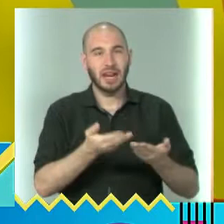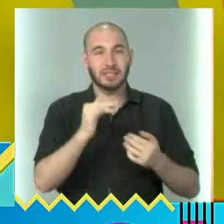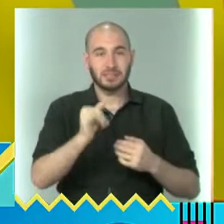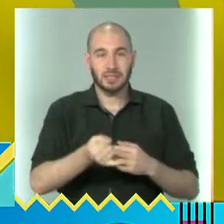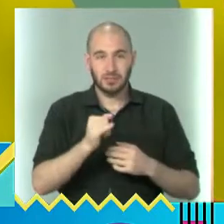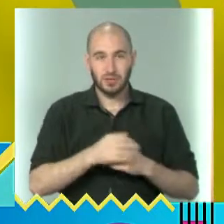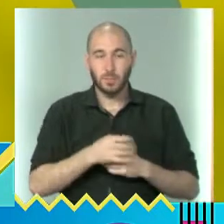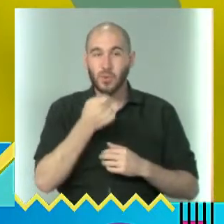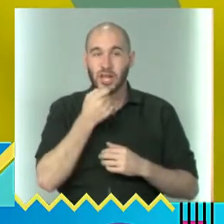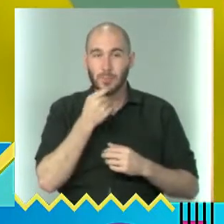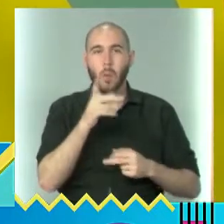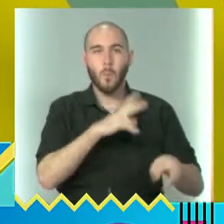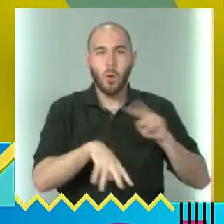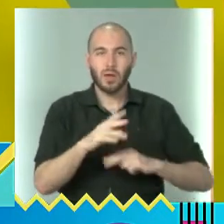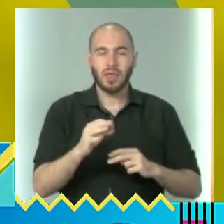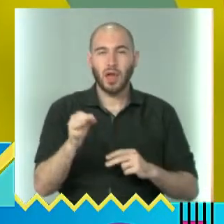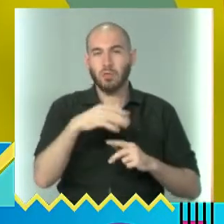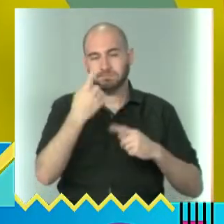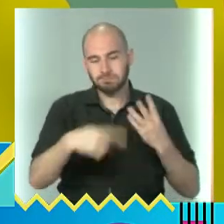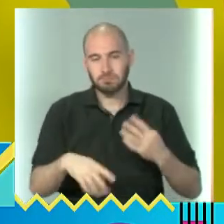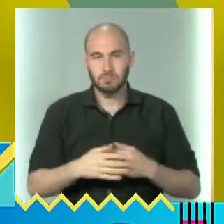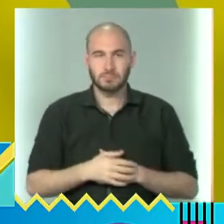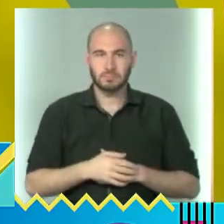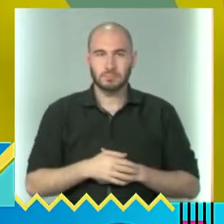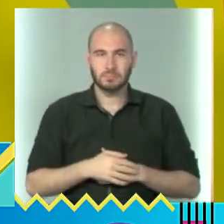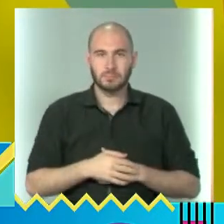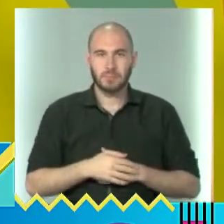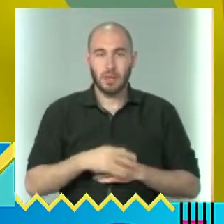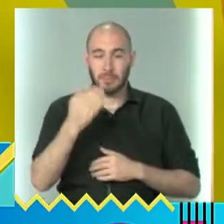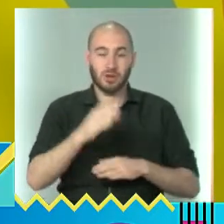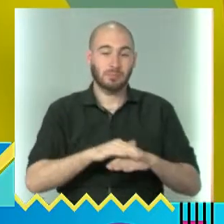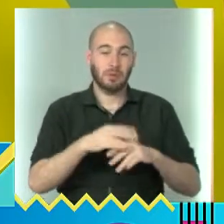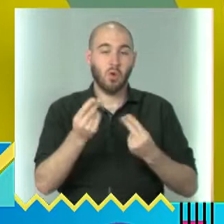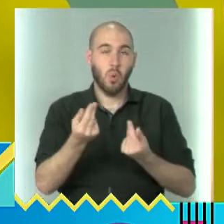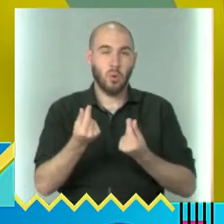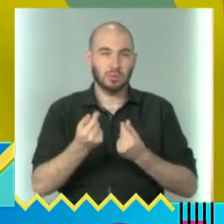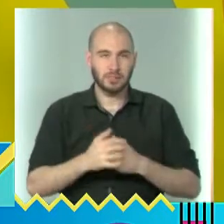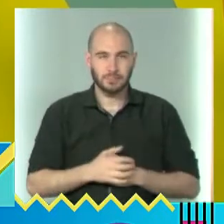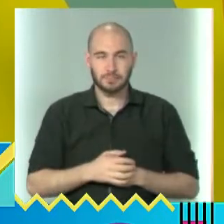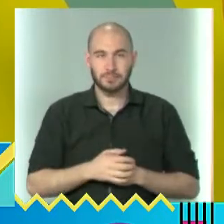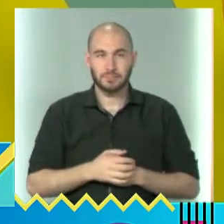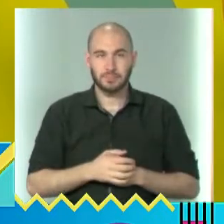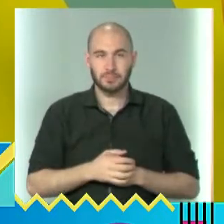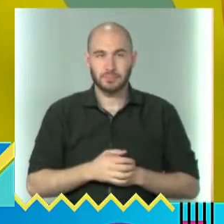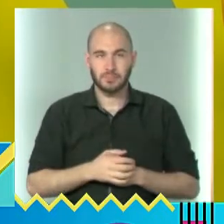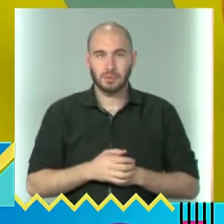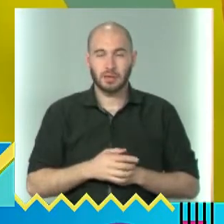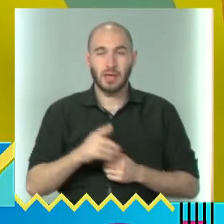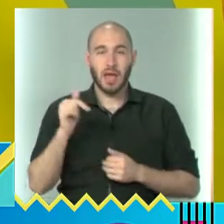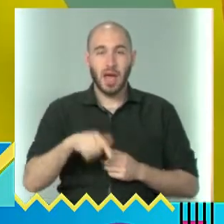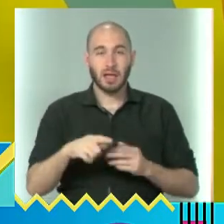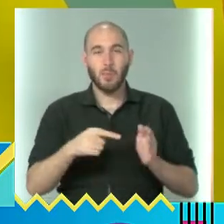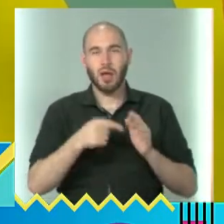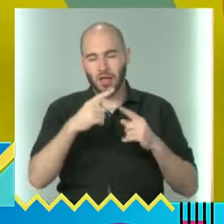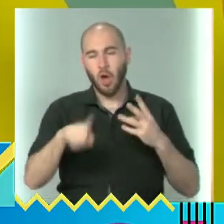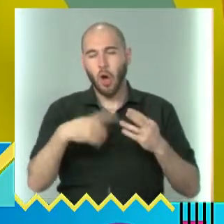necesariamente cuando hacemos una búsqueda o una navegación es del usuario. Y en buena medida es lo que ha salido, entre